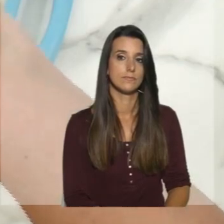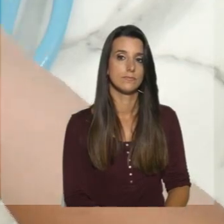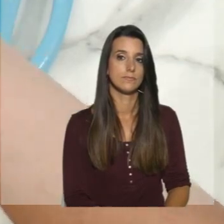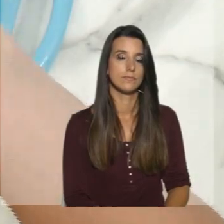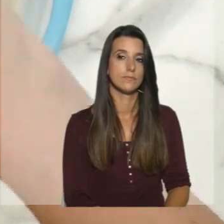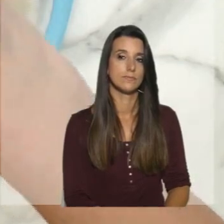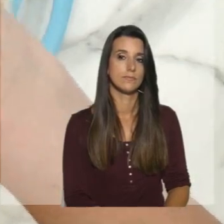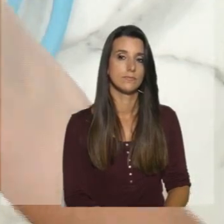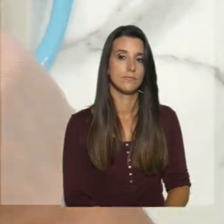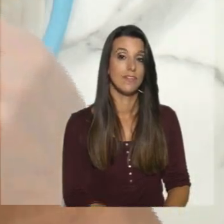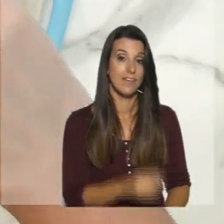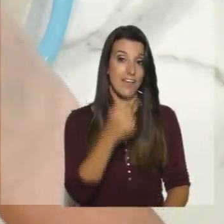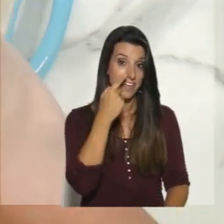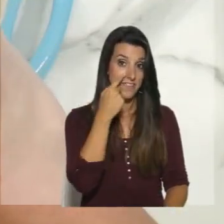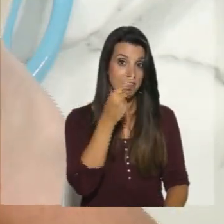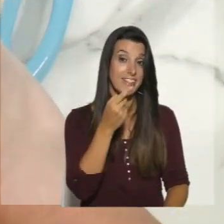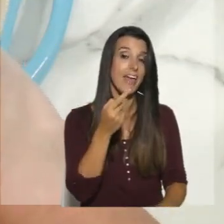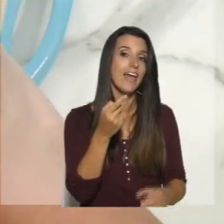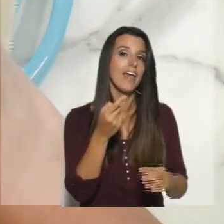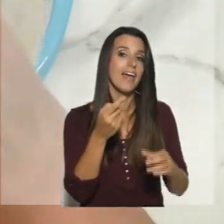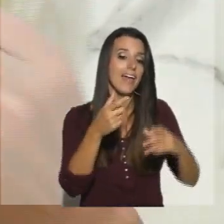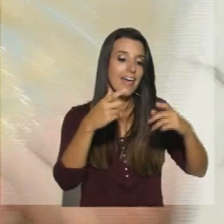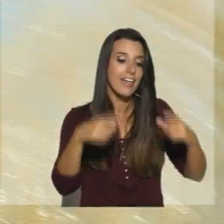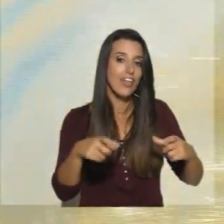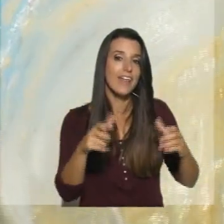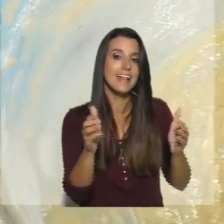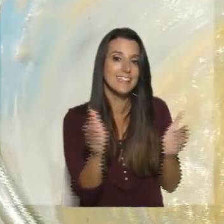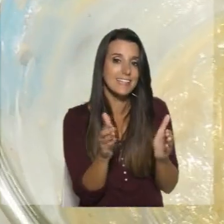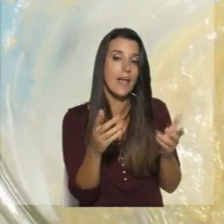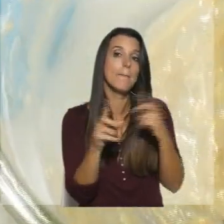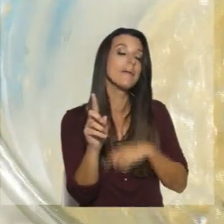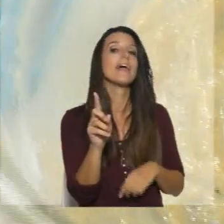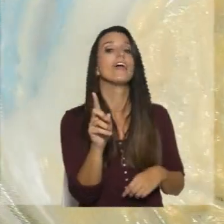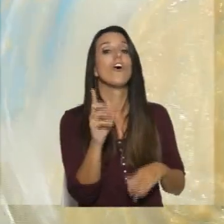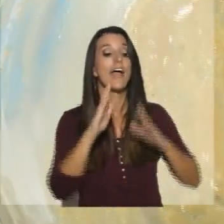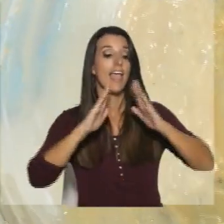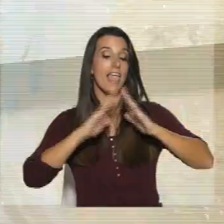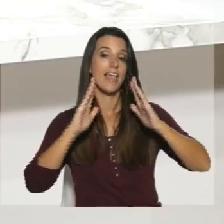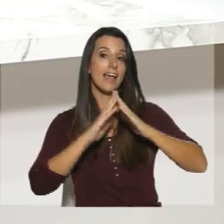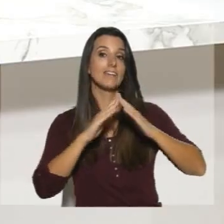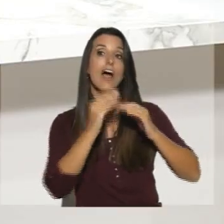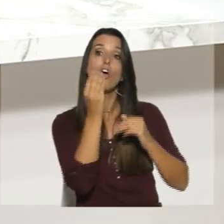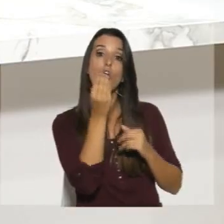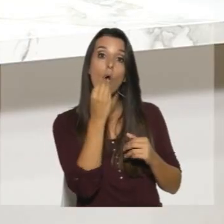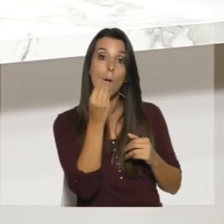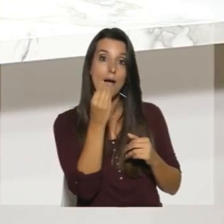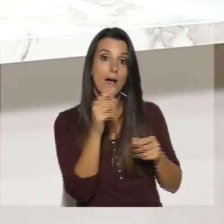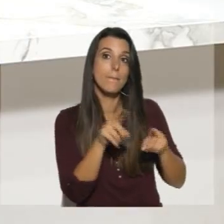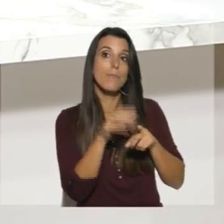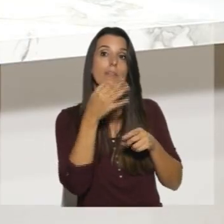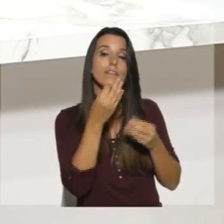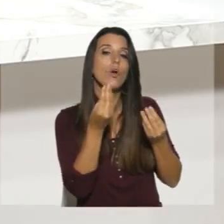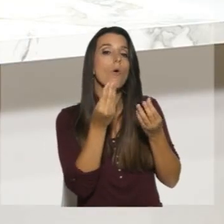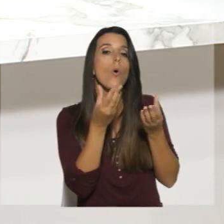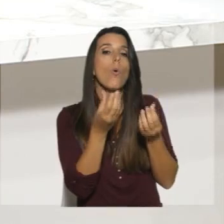Ahí está. Perfecto. Viste que es una receta chiquitita de cantidades. Sí. Pero vos tenés en cuenta en casa que cuando la comas, es como decimos como un brownie,